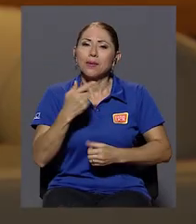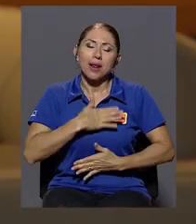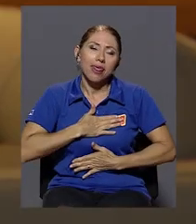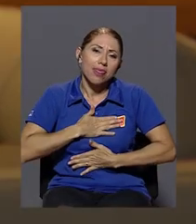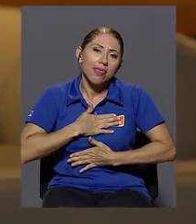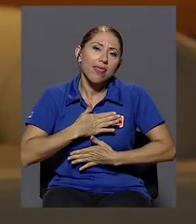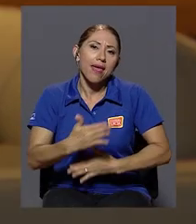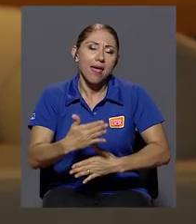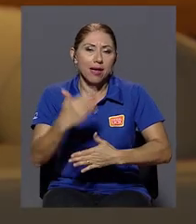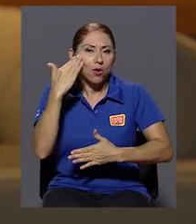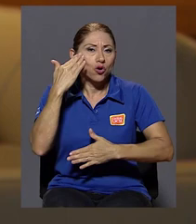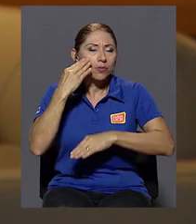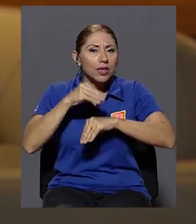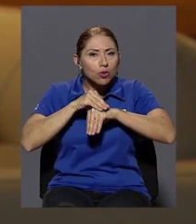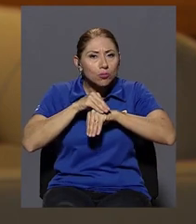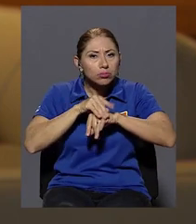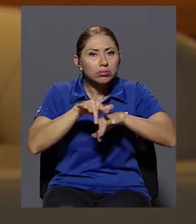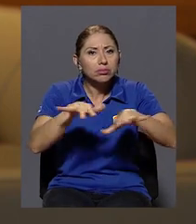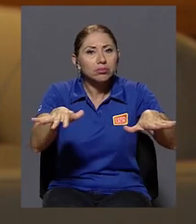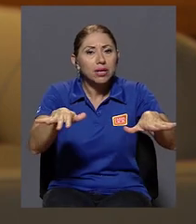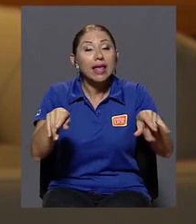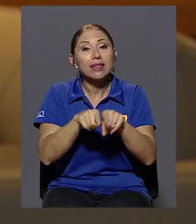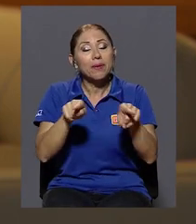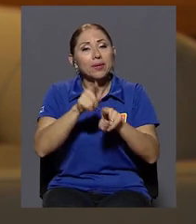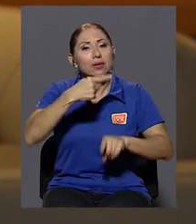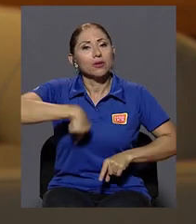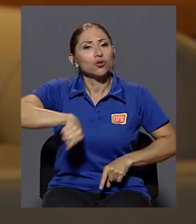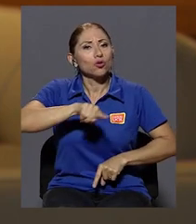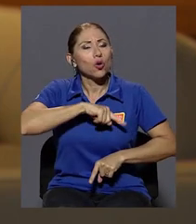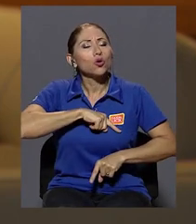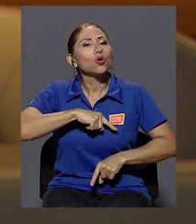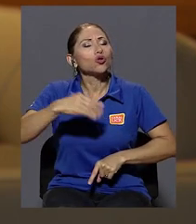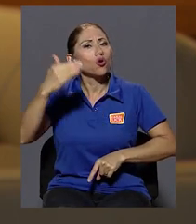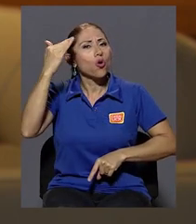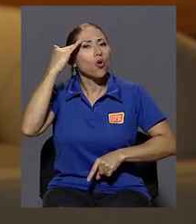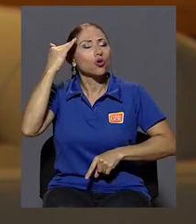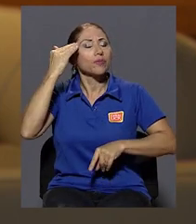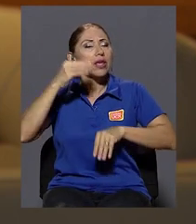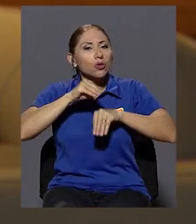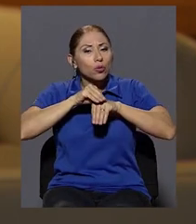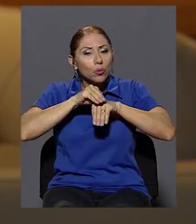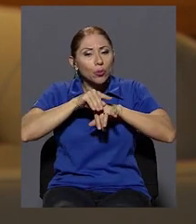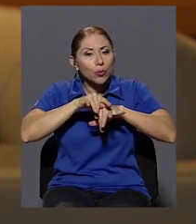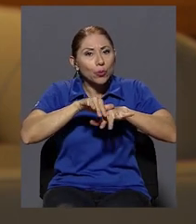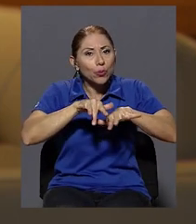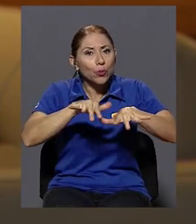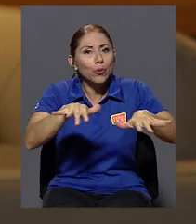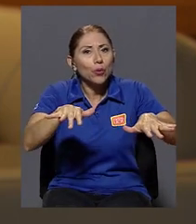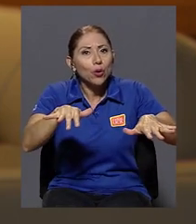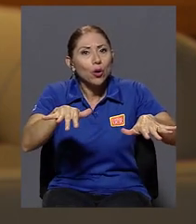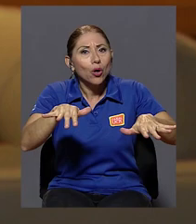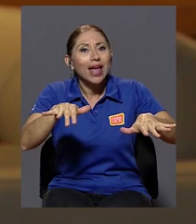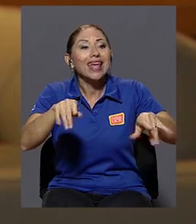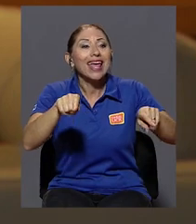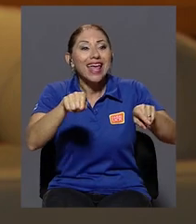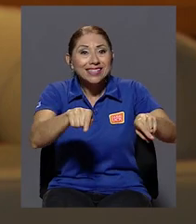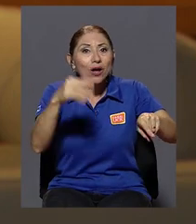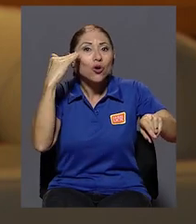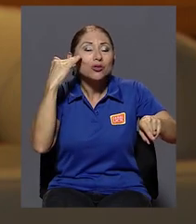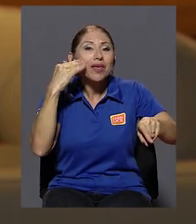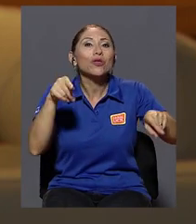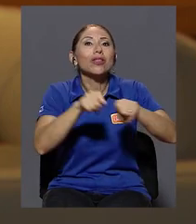la transmisión del conocimiento. Hemos también transmitido un conocimiento que se vuelca contra las